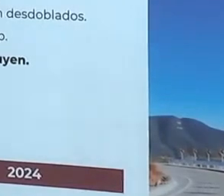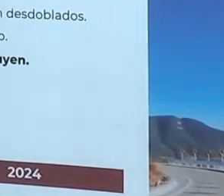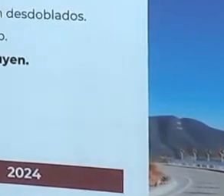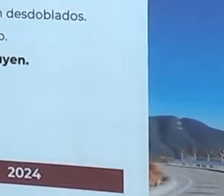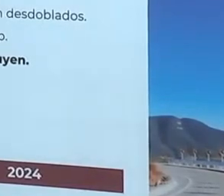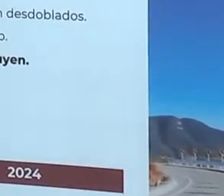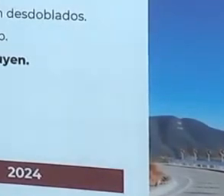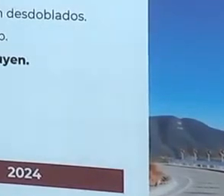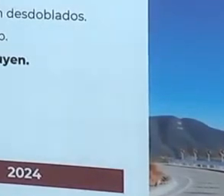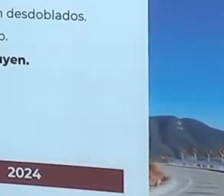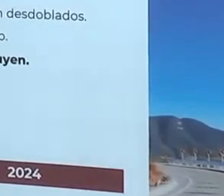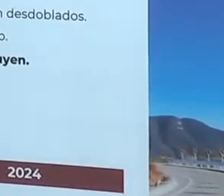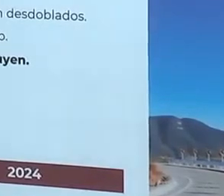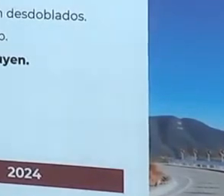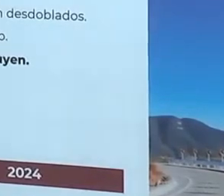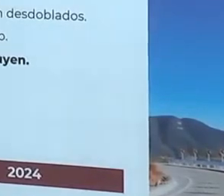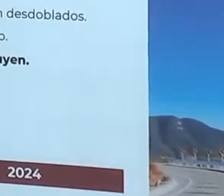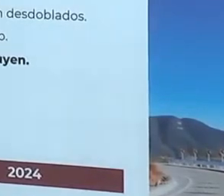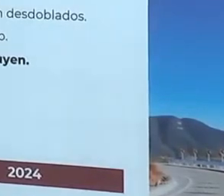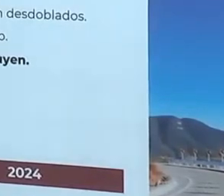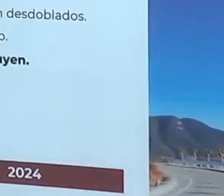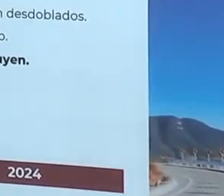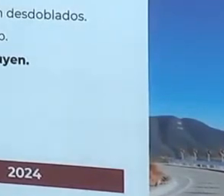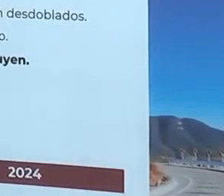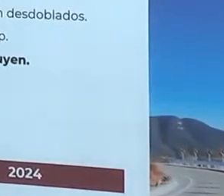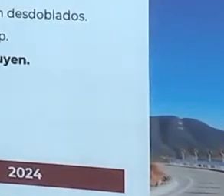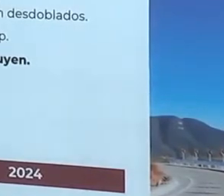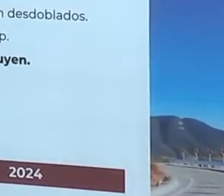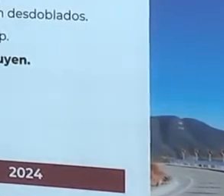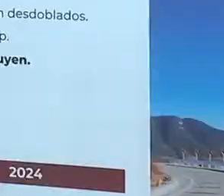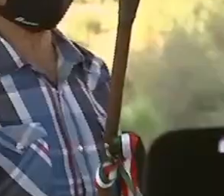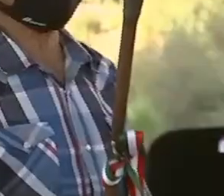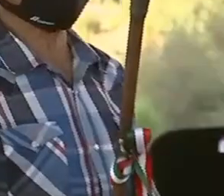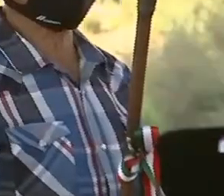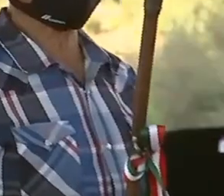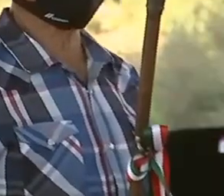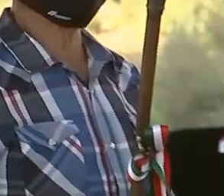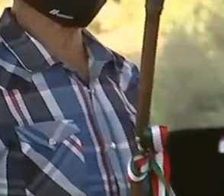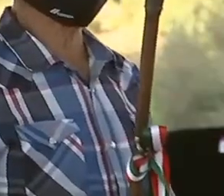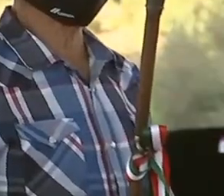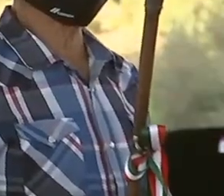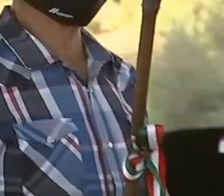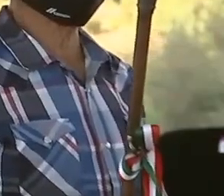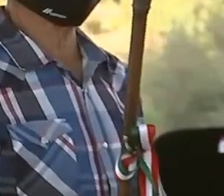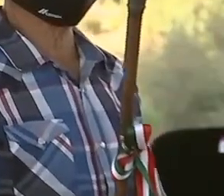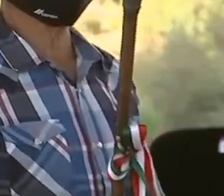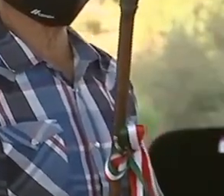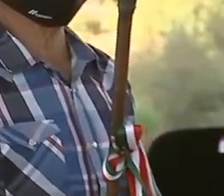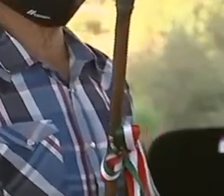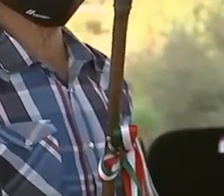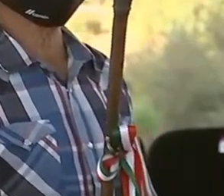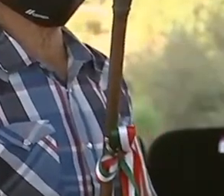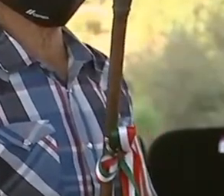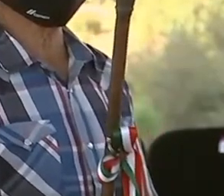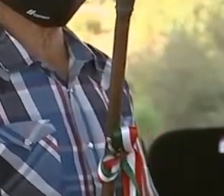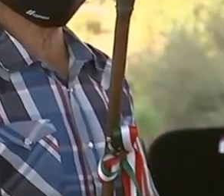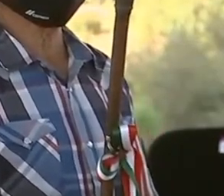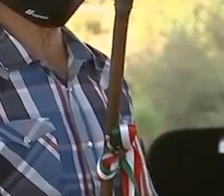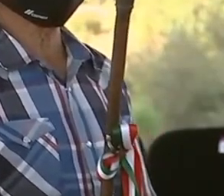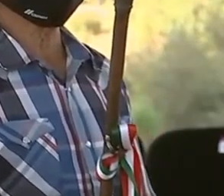a terminar con la participación del Instituto Nacional de Pueblos Indígenas en términos de todo el paquete